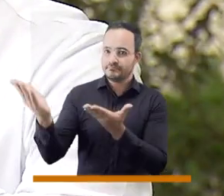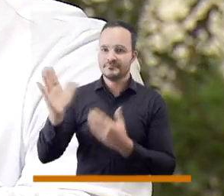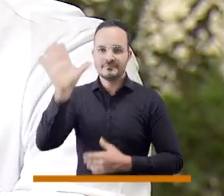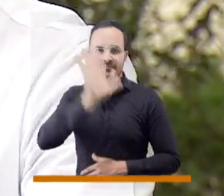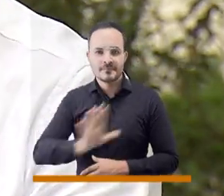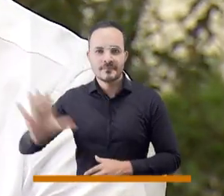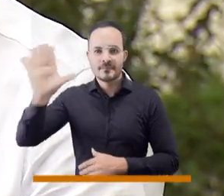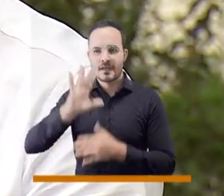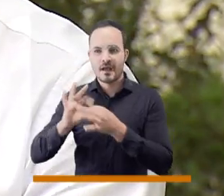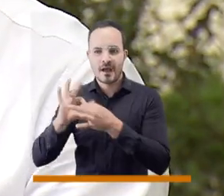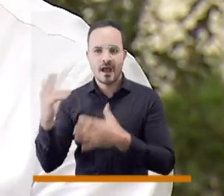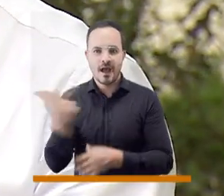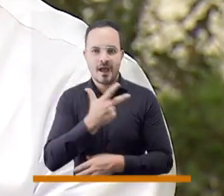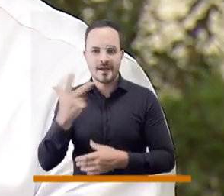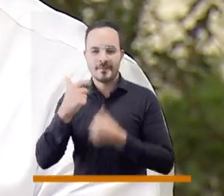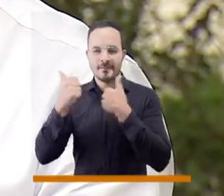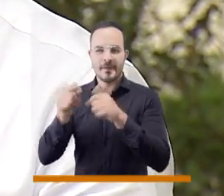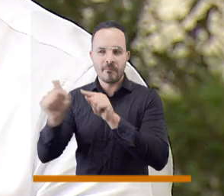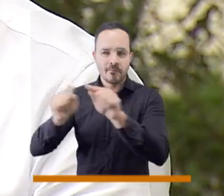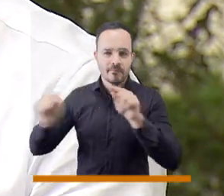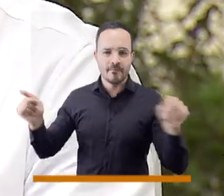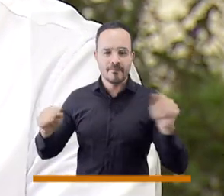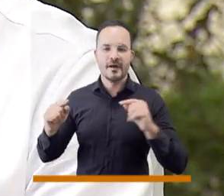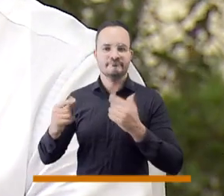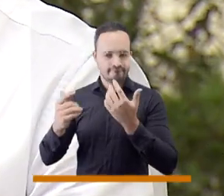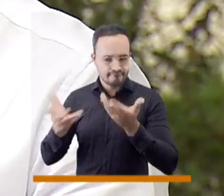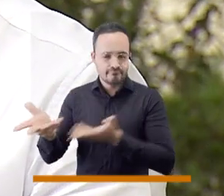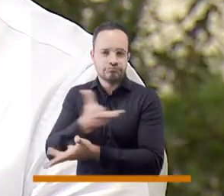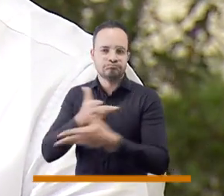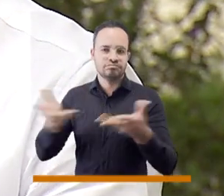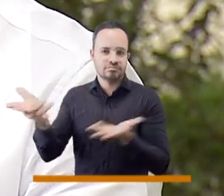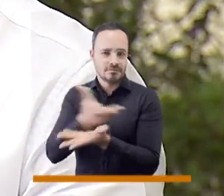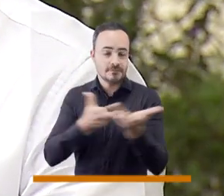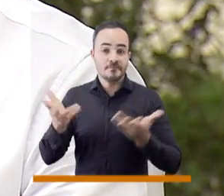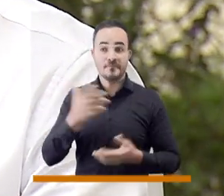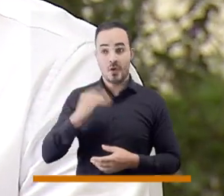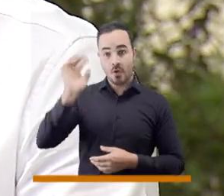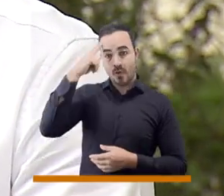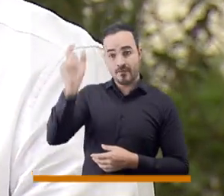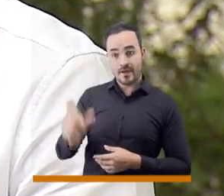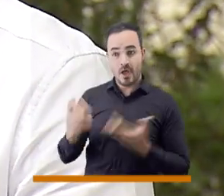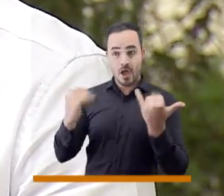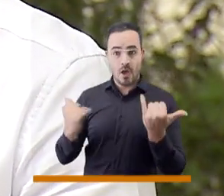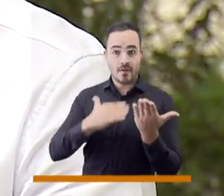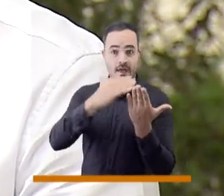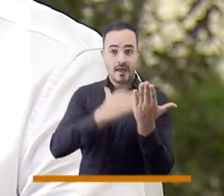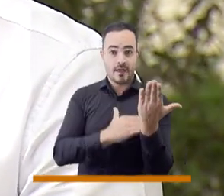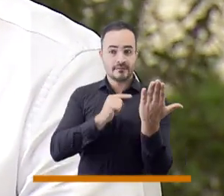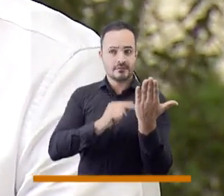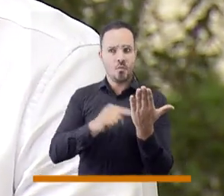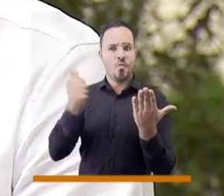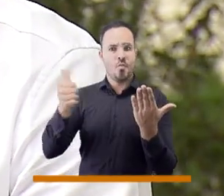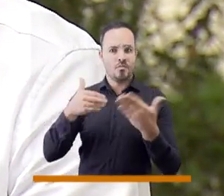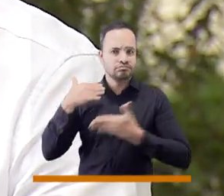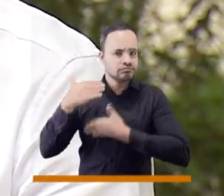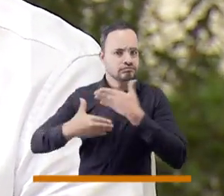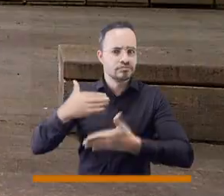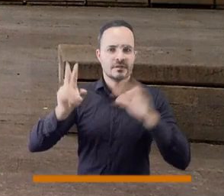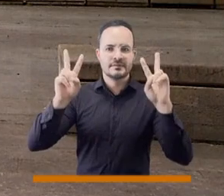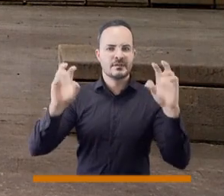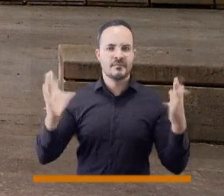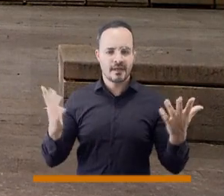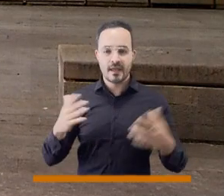para que diseñemos unas propuestas interesantes, además porque hoy hay establecida una agenda liderada por el gobernador, que es la